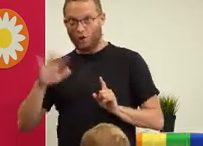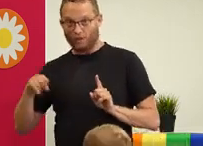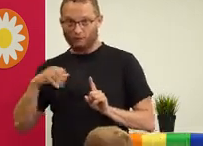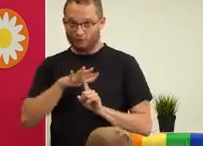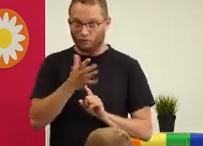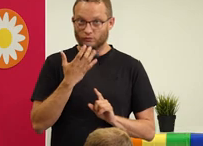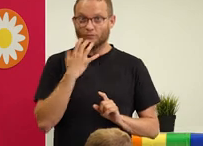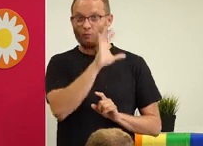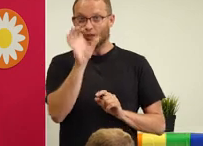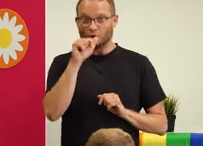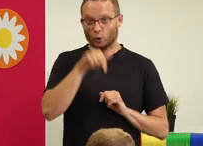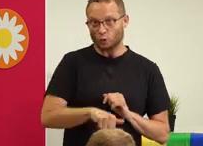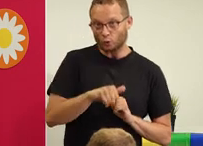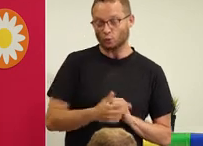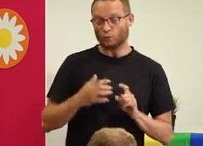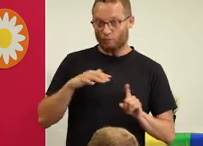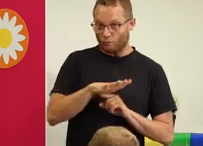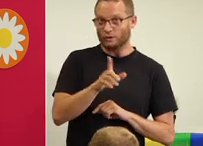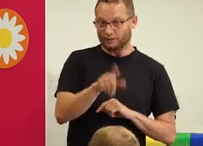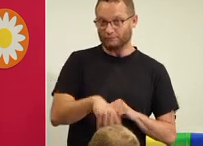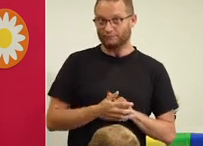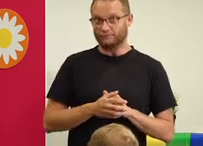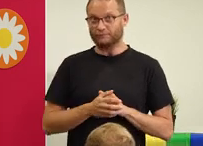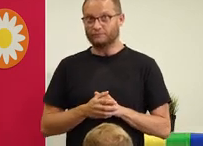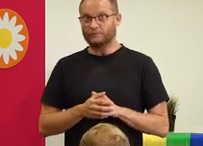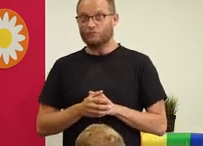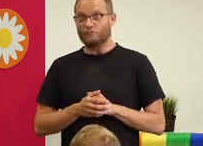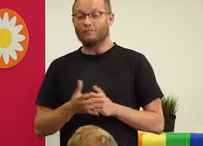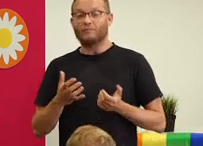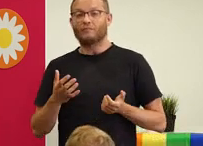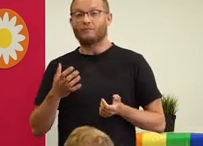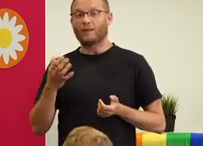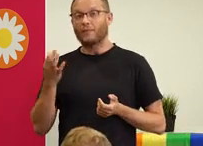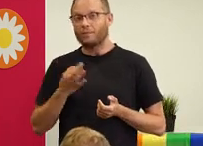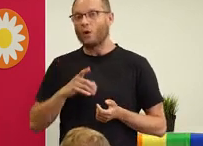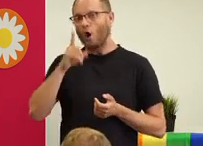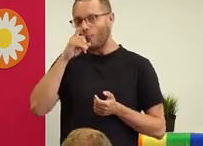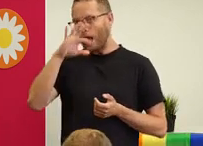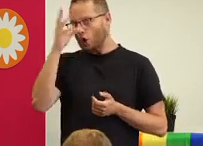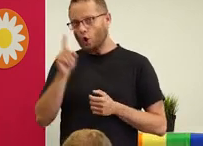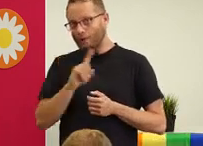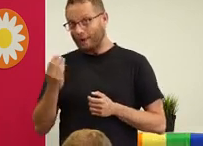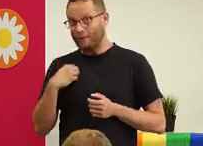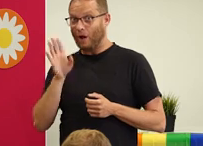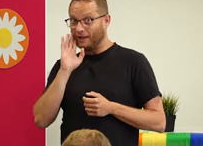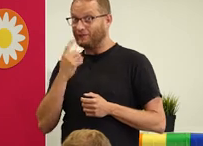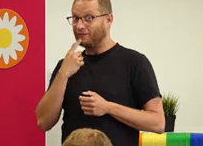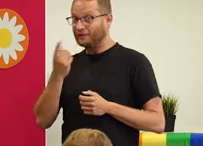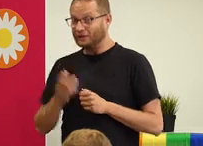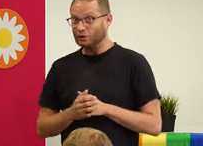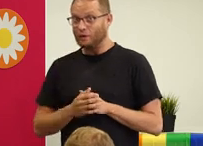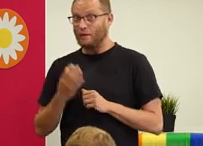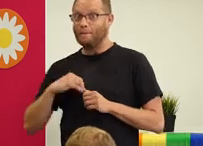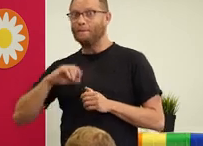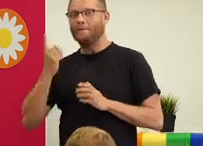de los países del sur y este del Mediterráneo. Y no podemos olvidar que, lo que acabas de mencionar, ¿no?, que la primera